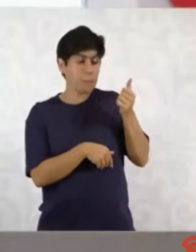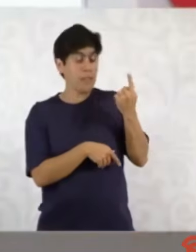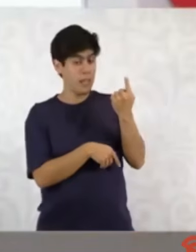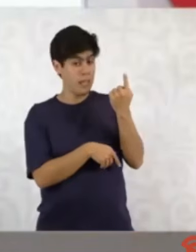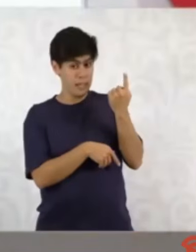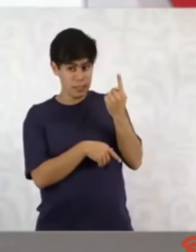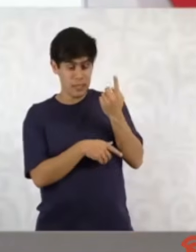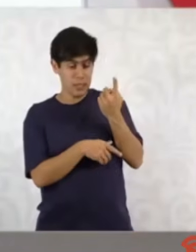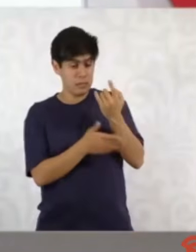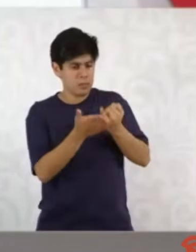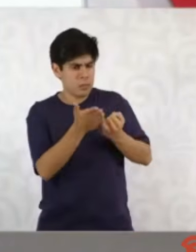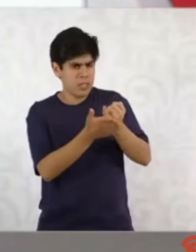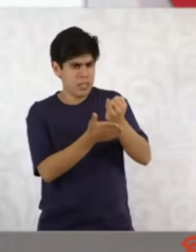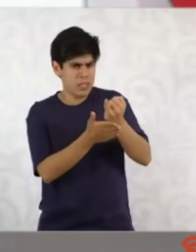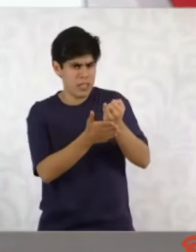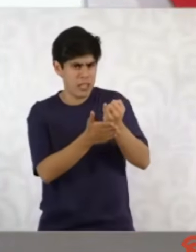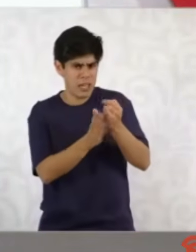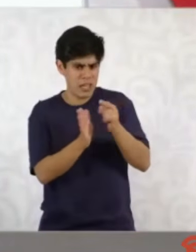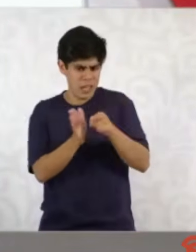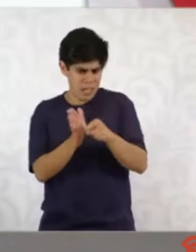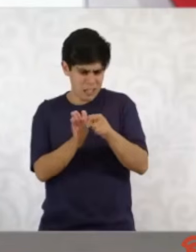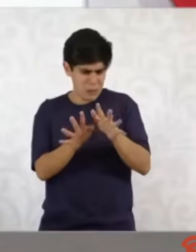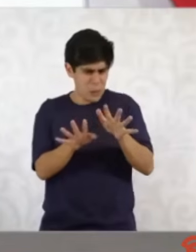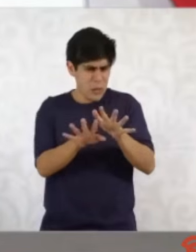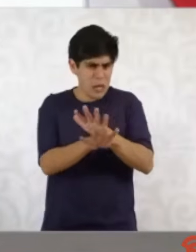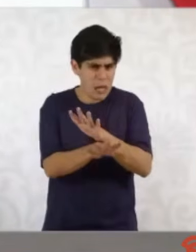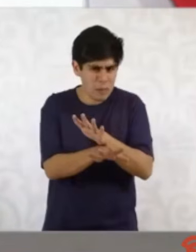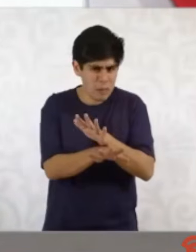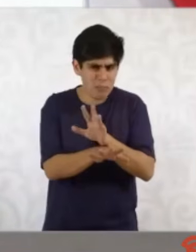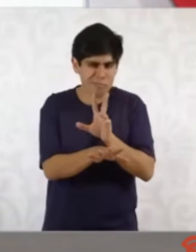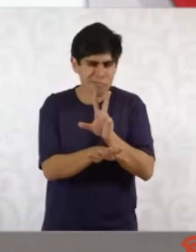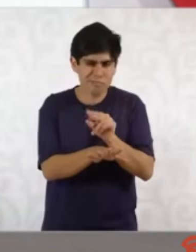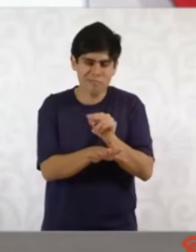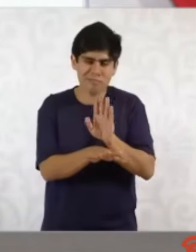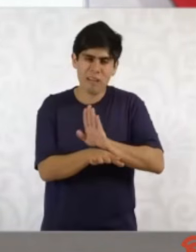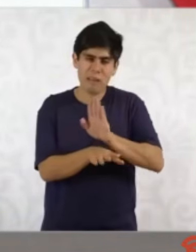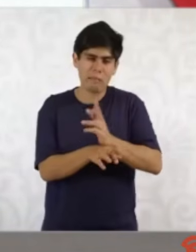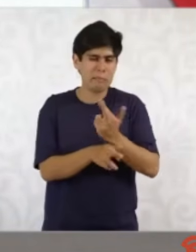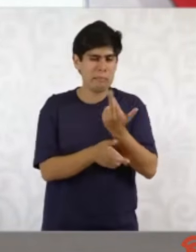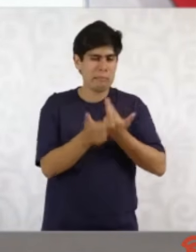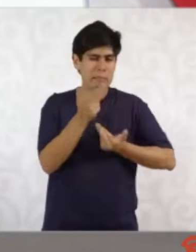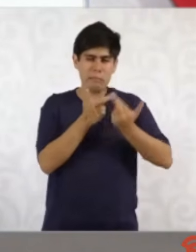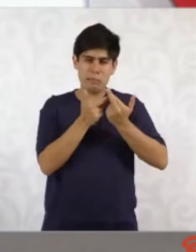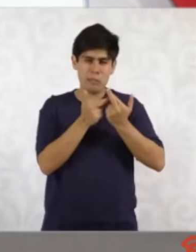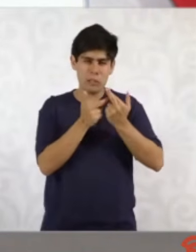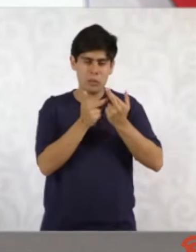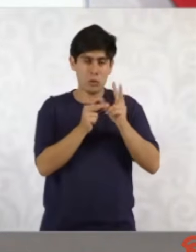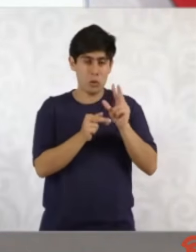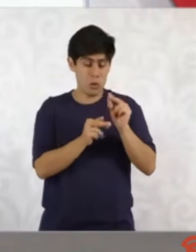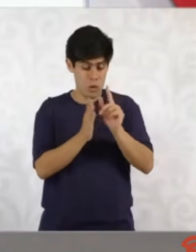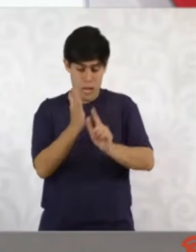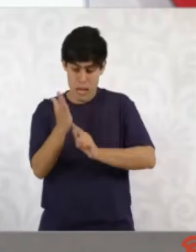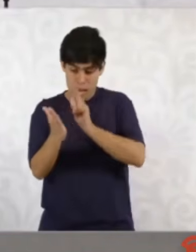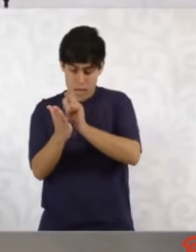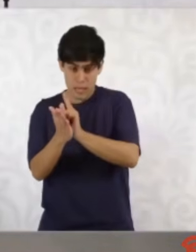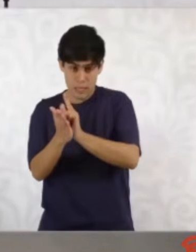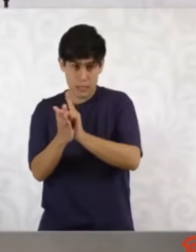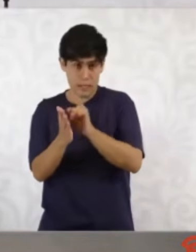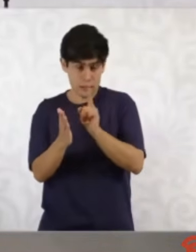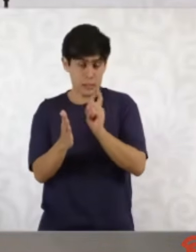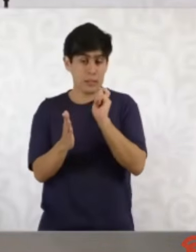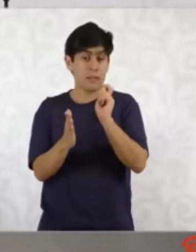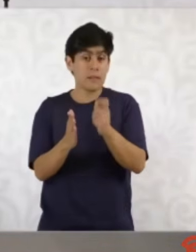decide que es un retroceso el haber quitado de la ley el derecho de las audiencias y el reconocimiento